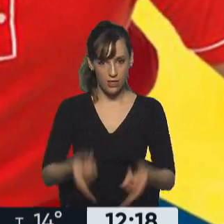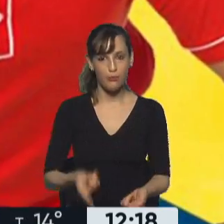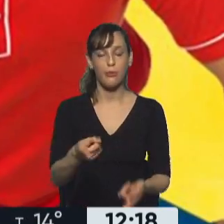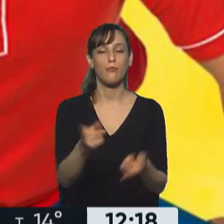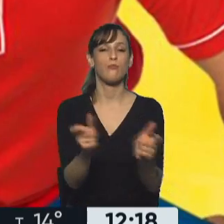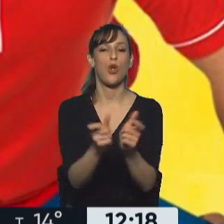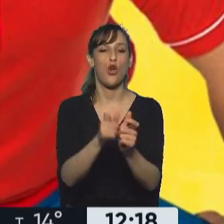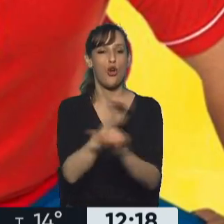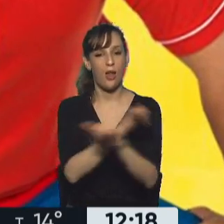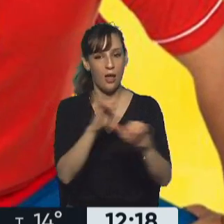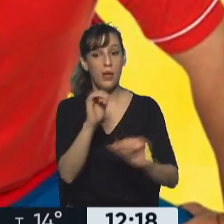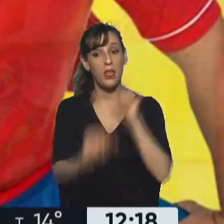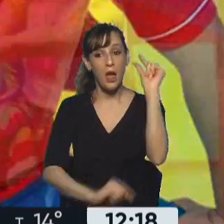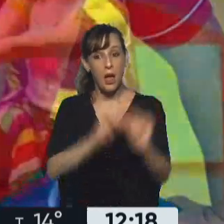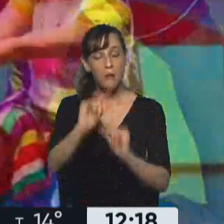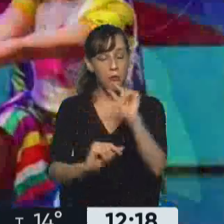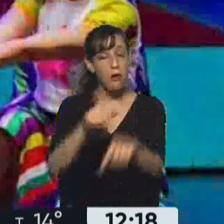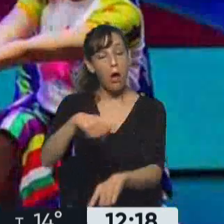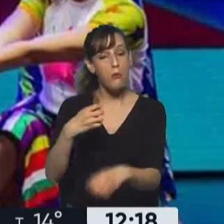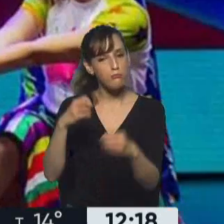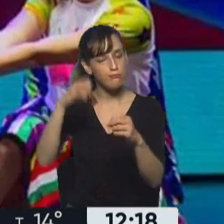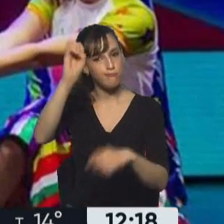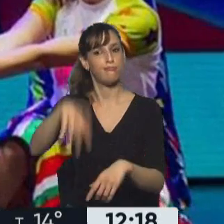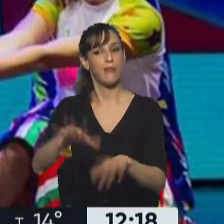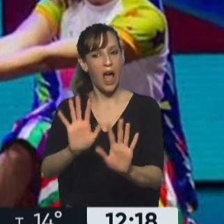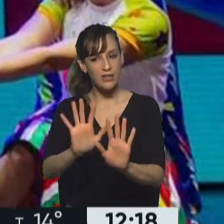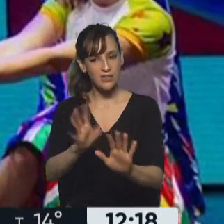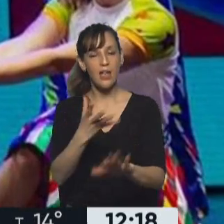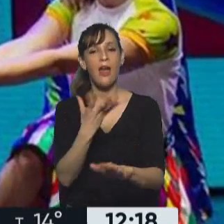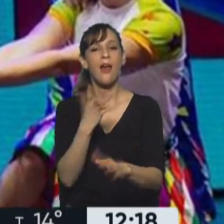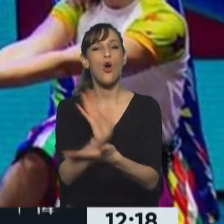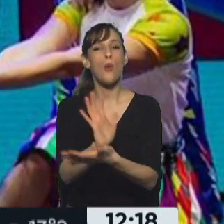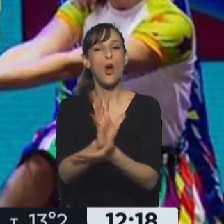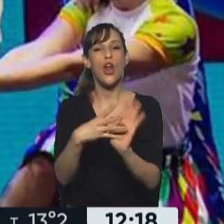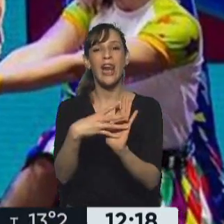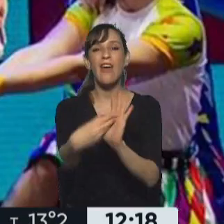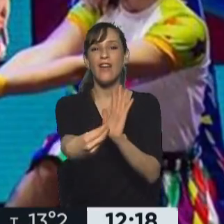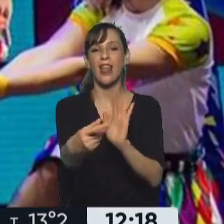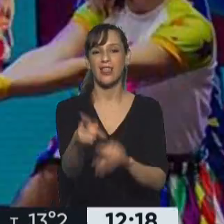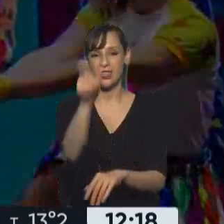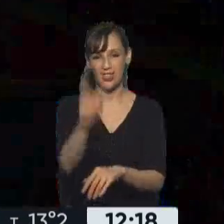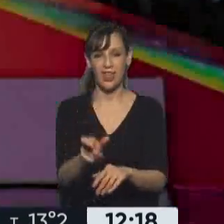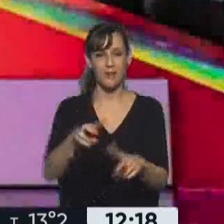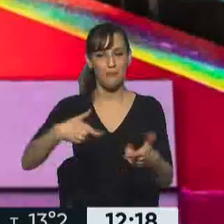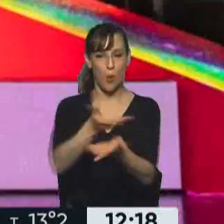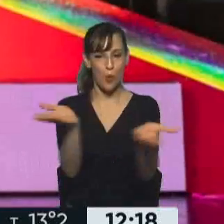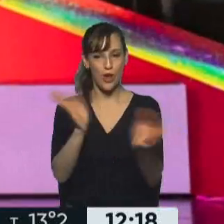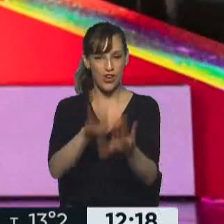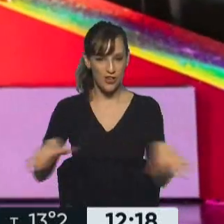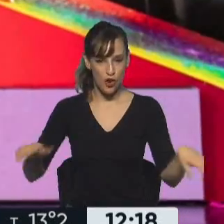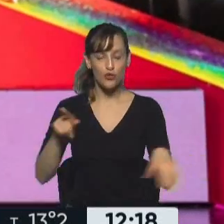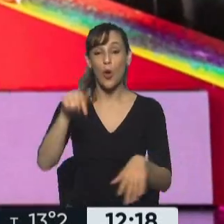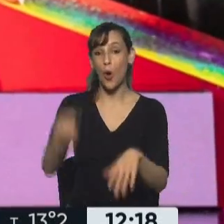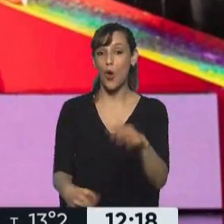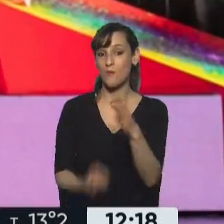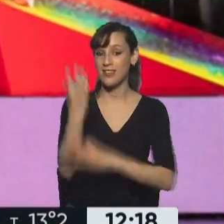se fue convirtiendo en lo que es hoy. Un referente a la hora de hablar de conductores para el público infantil. En Mañanas